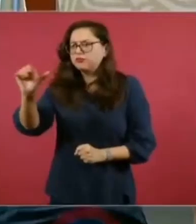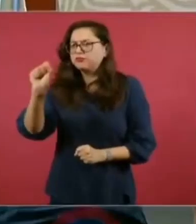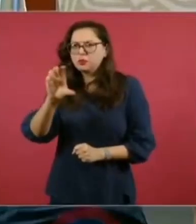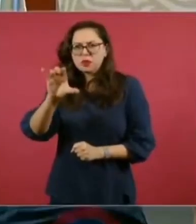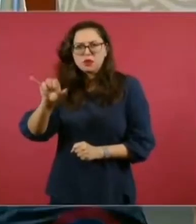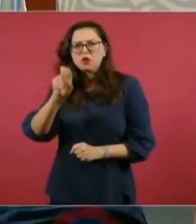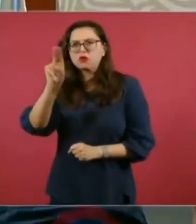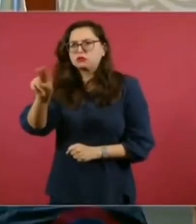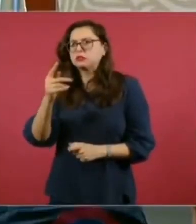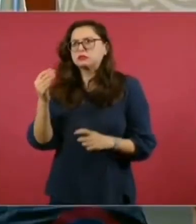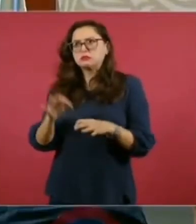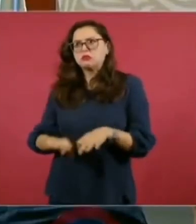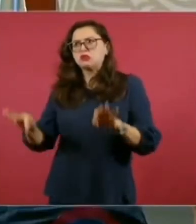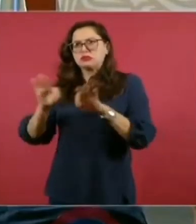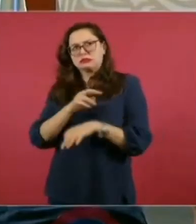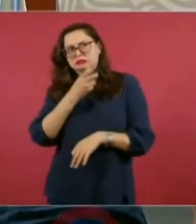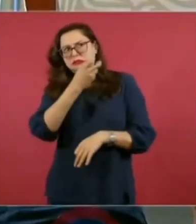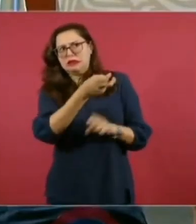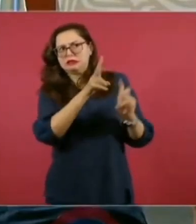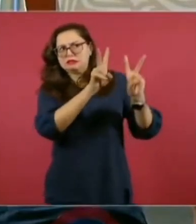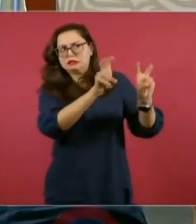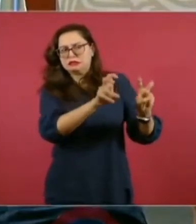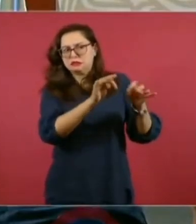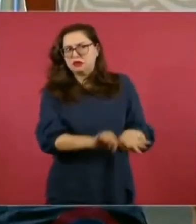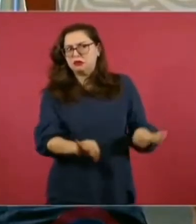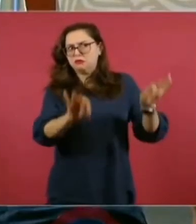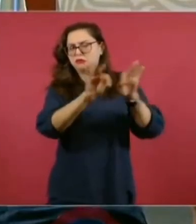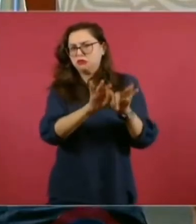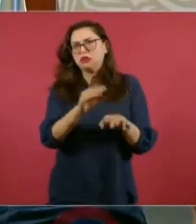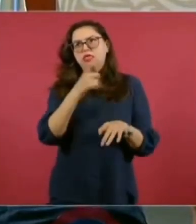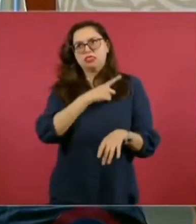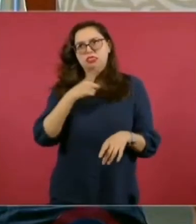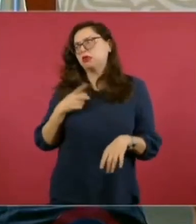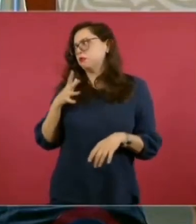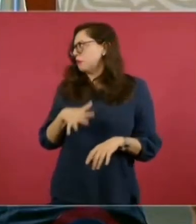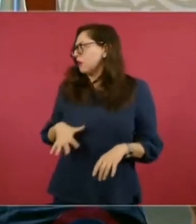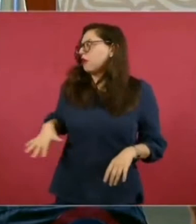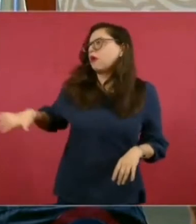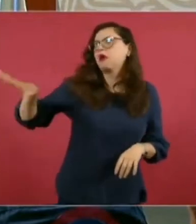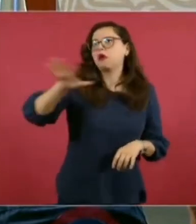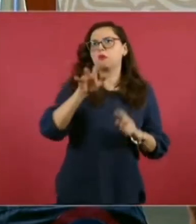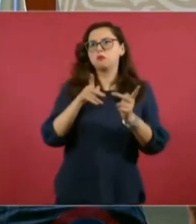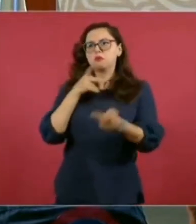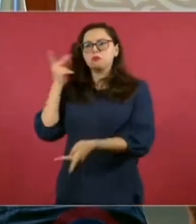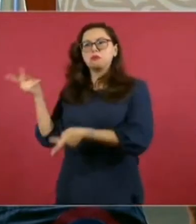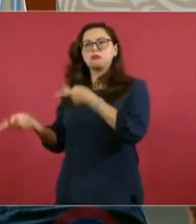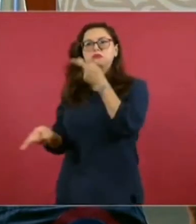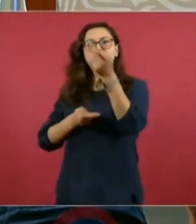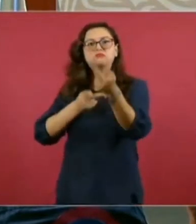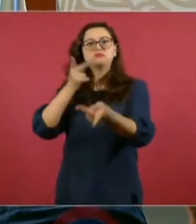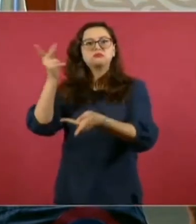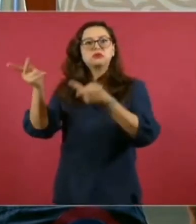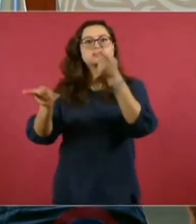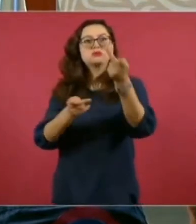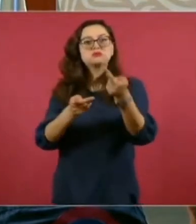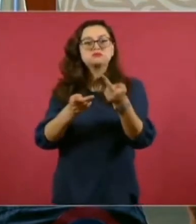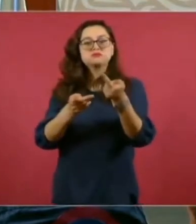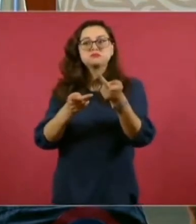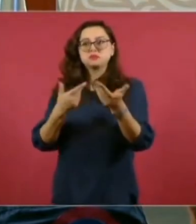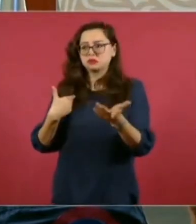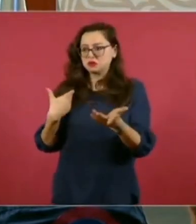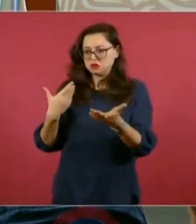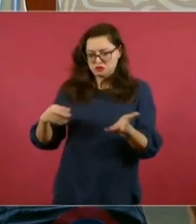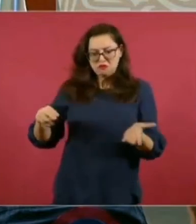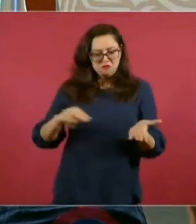opinión del pueblo sobre este importante asunto de interés nacional. Sin embargo, a pesar de